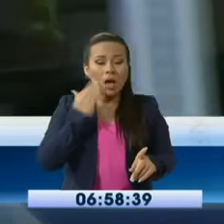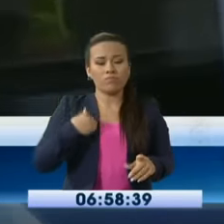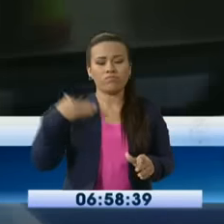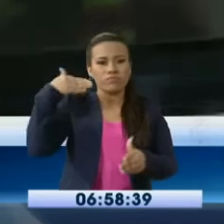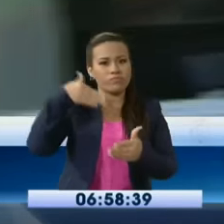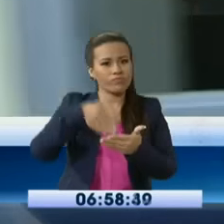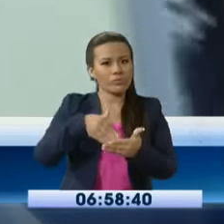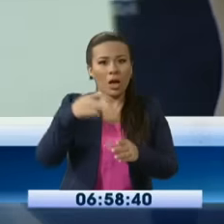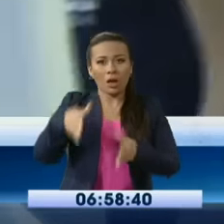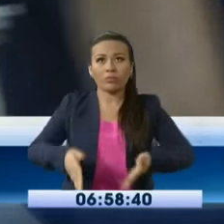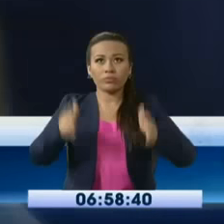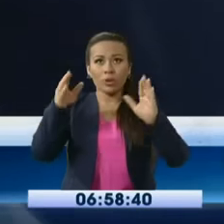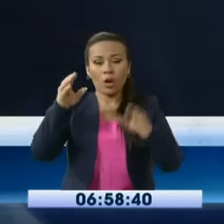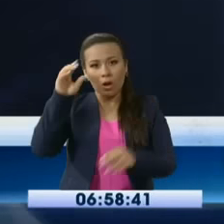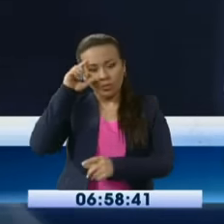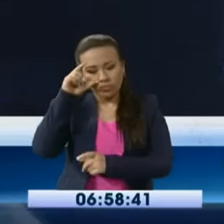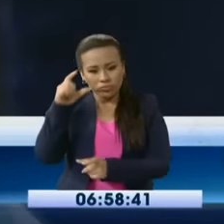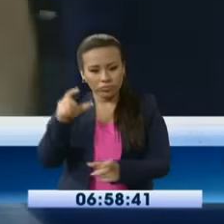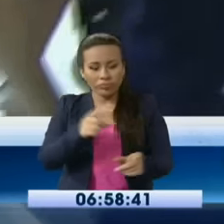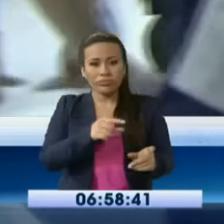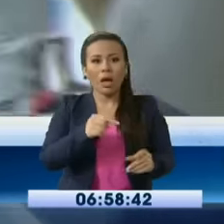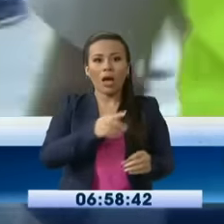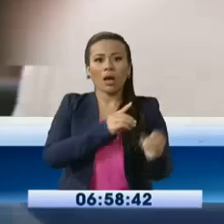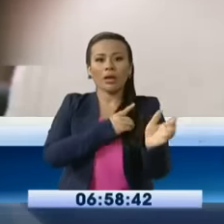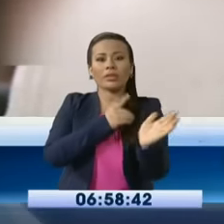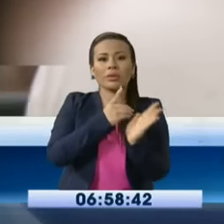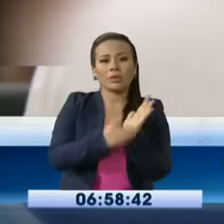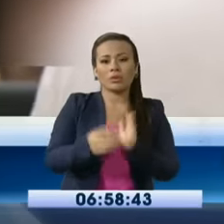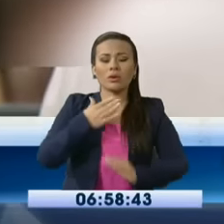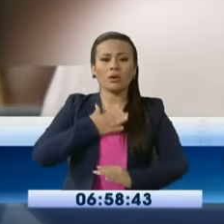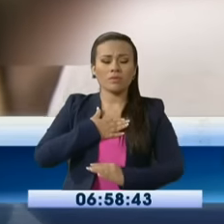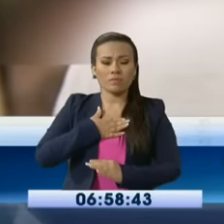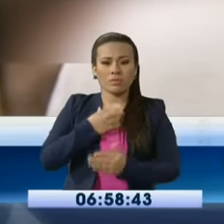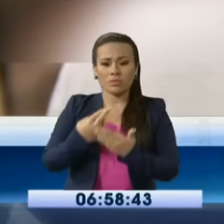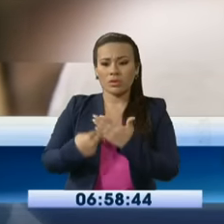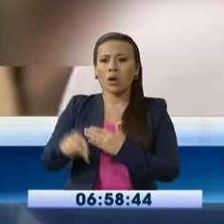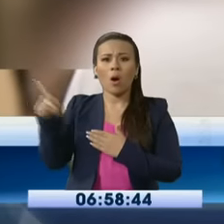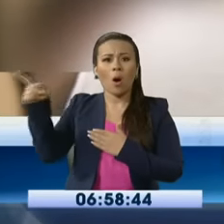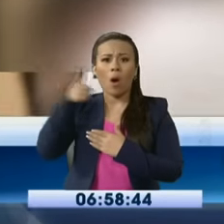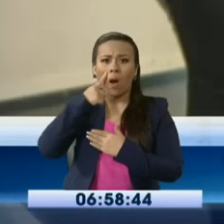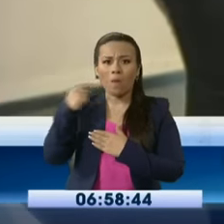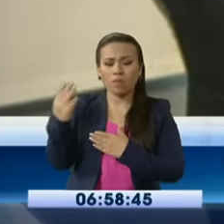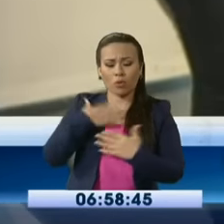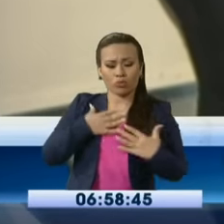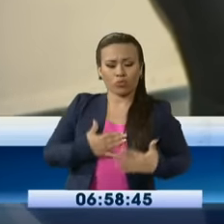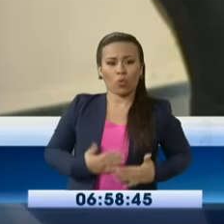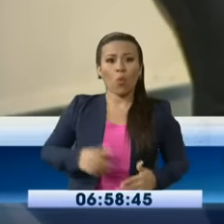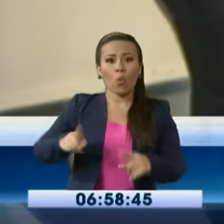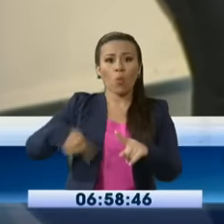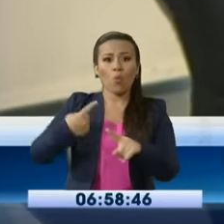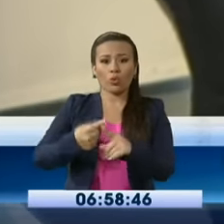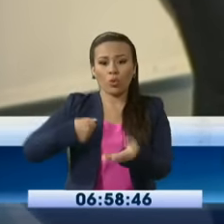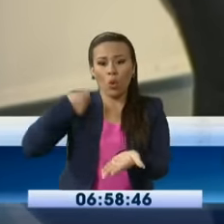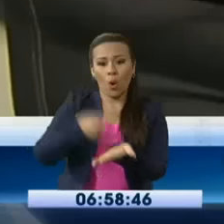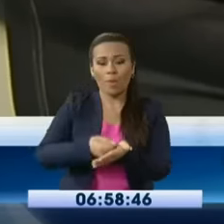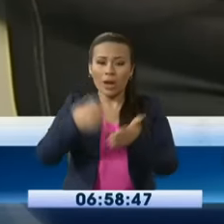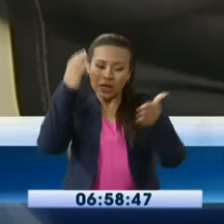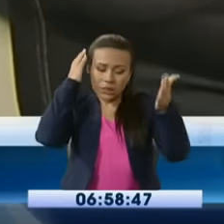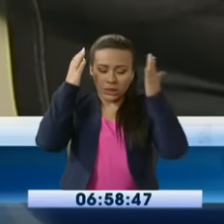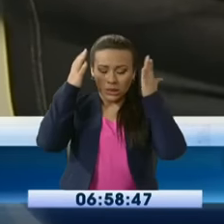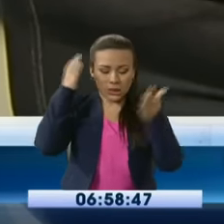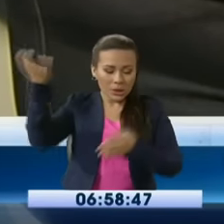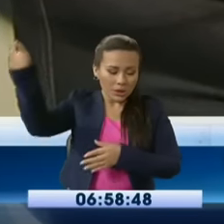hombre que, asegura, habría intentado abusar de su pequeño hijo de 10 años. Mientras compraba un shampoo en la despensa. Se